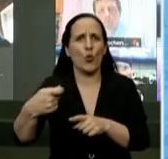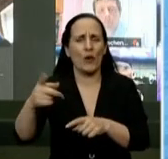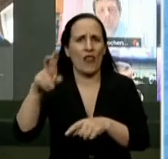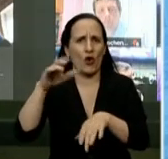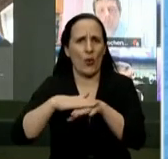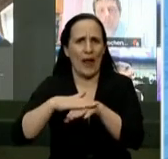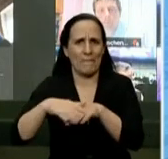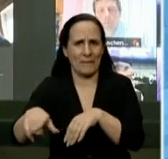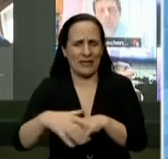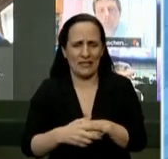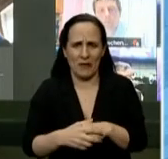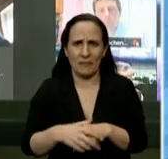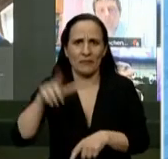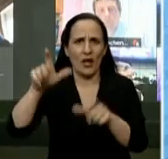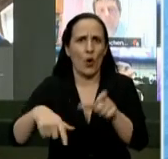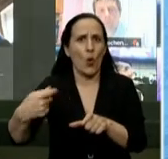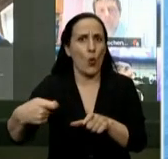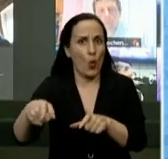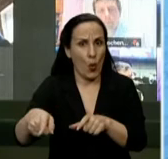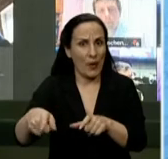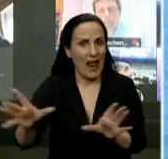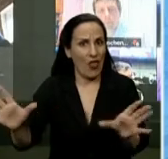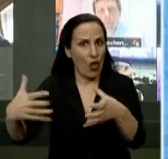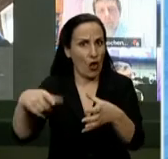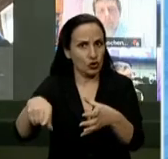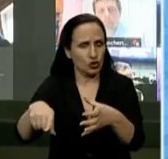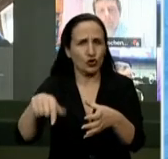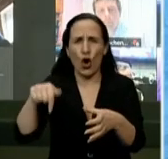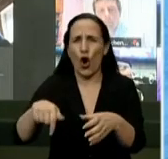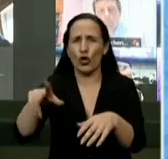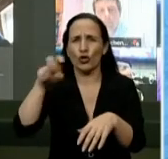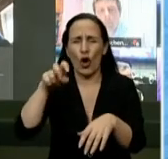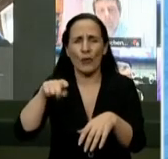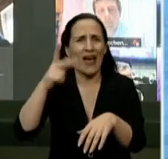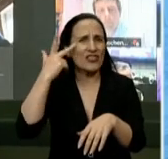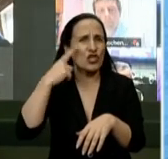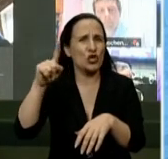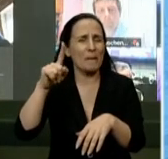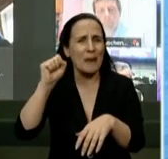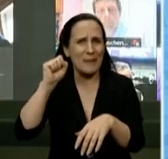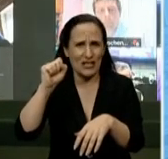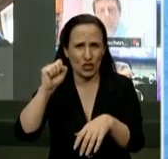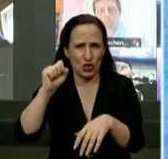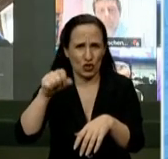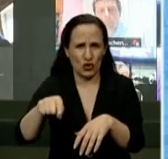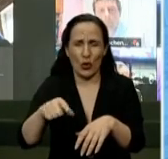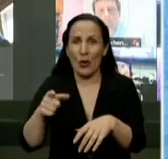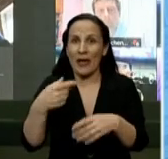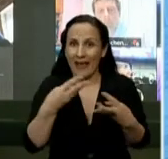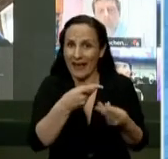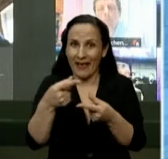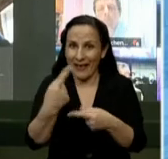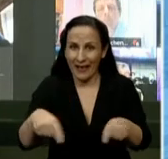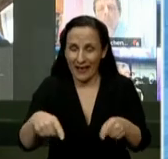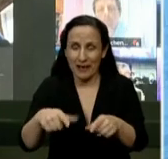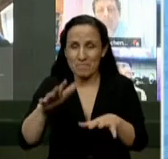mínima. Jubilados que tengamos presente, hoy están cobrando 18.000 pesos con una canasta básica del